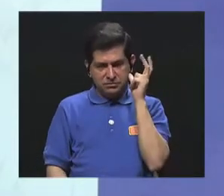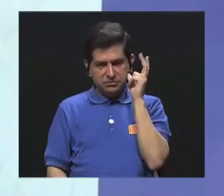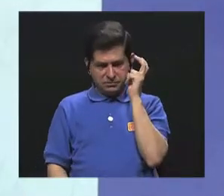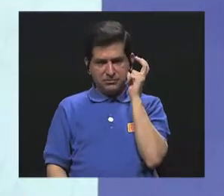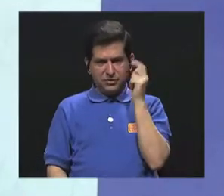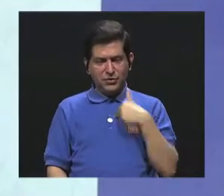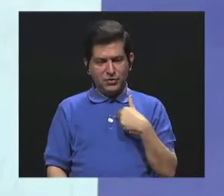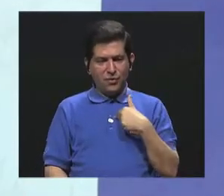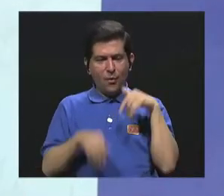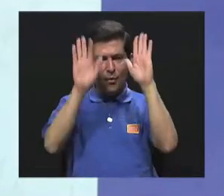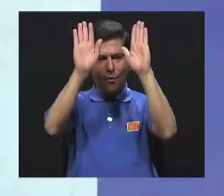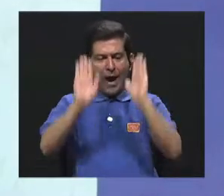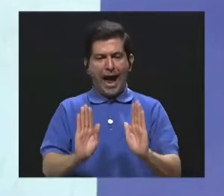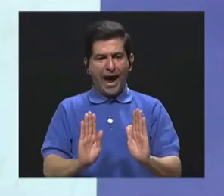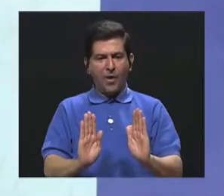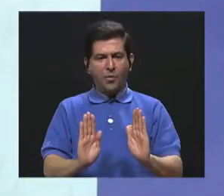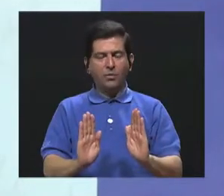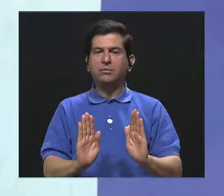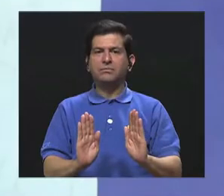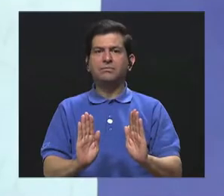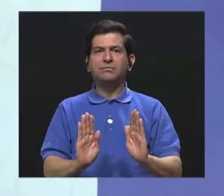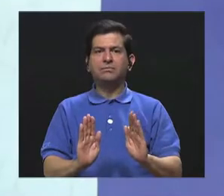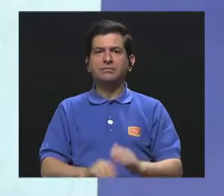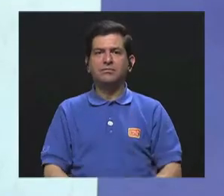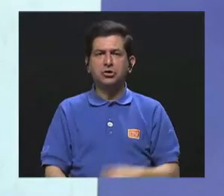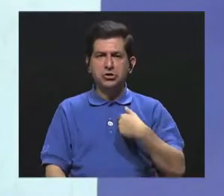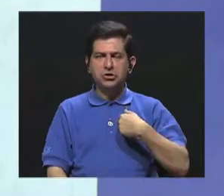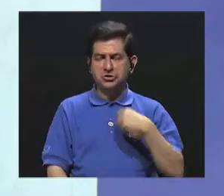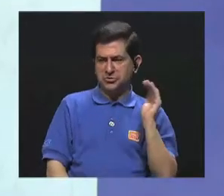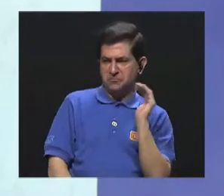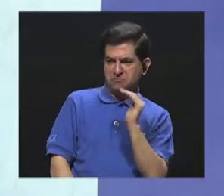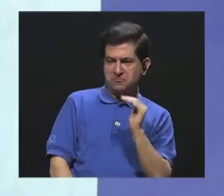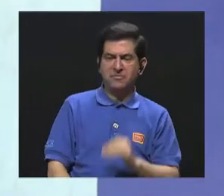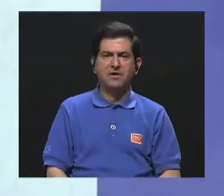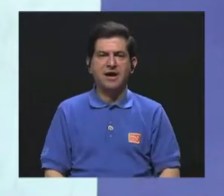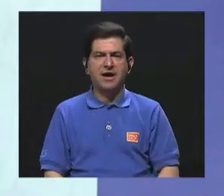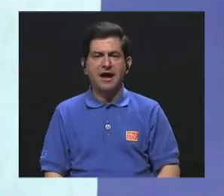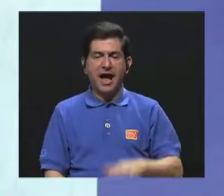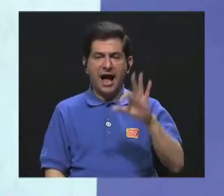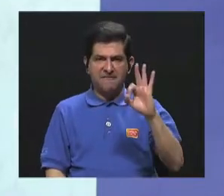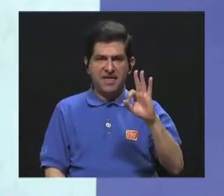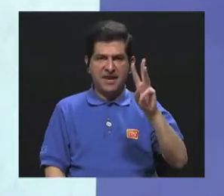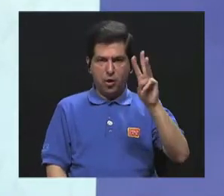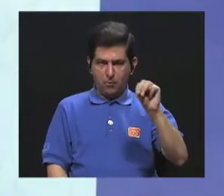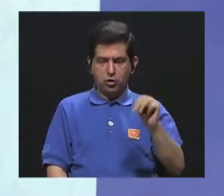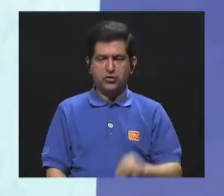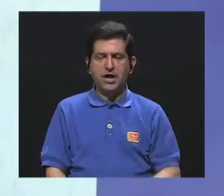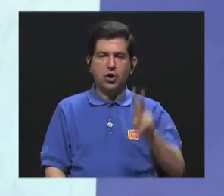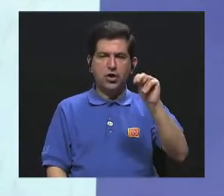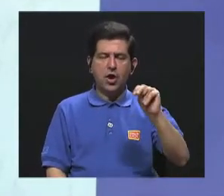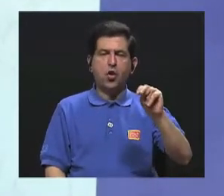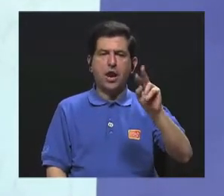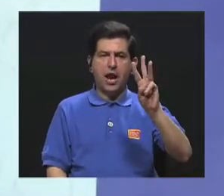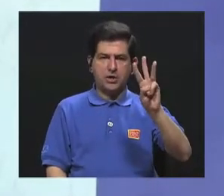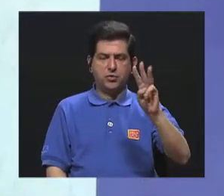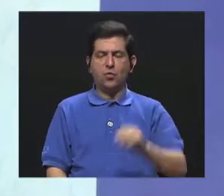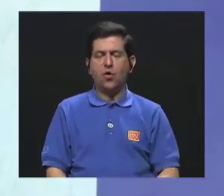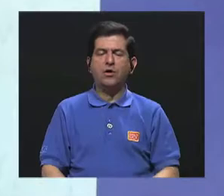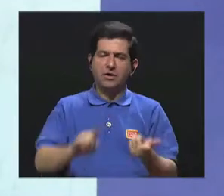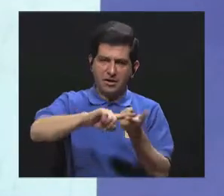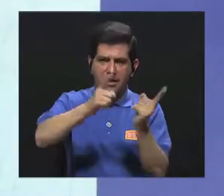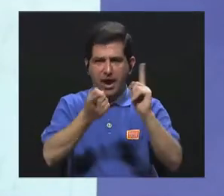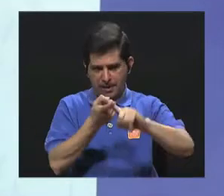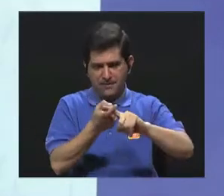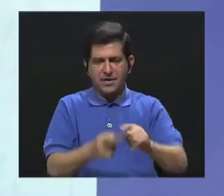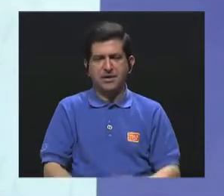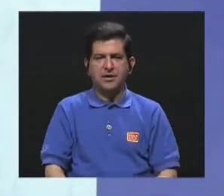como maravillada. Entonces, convencí a Federico Montero, a Nicolás Wong, como amigos,